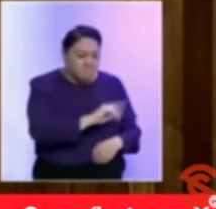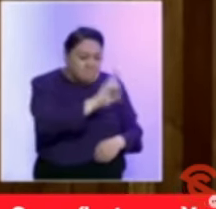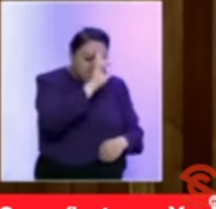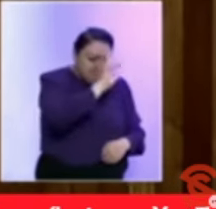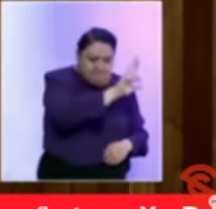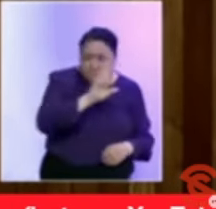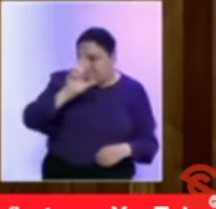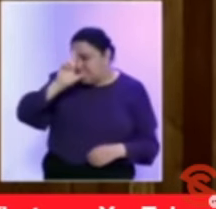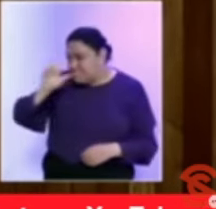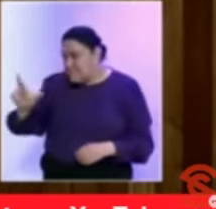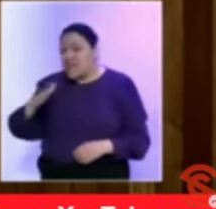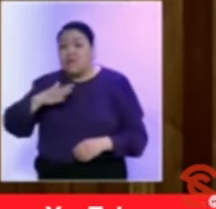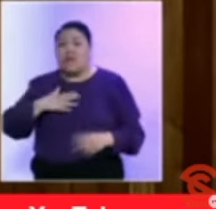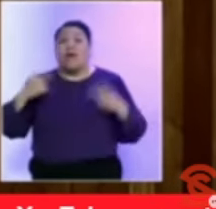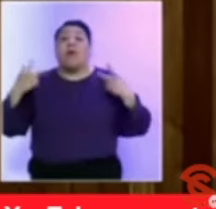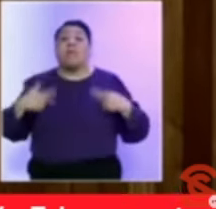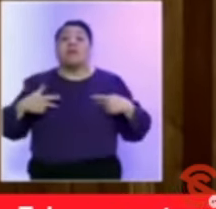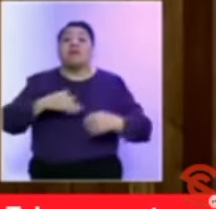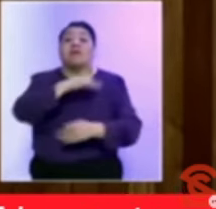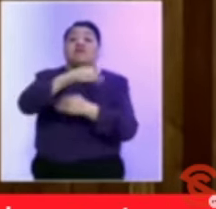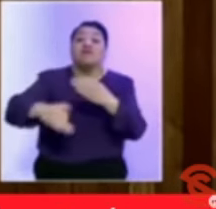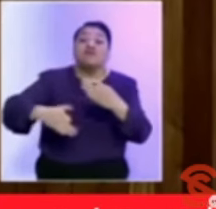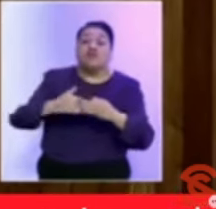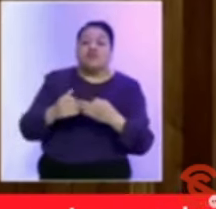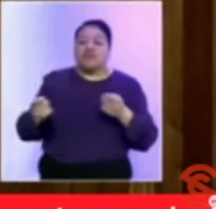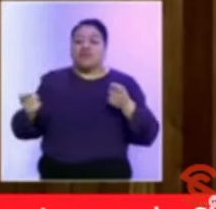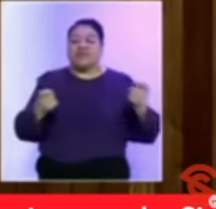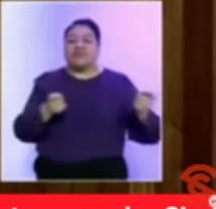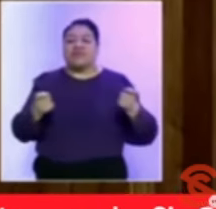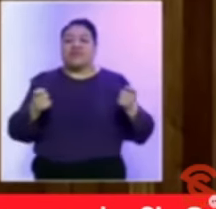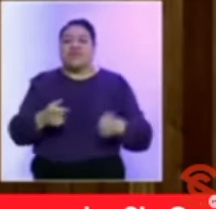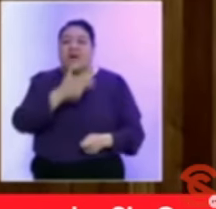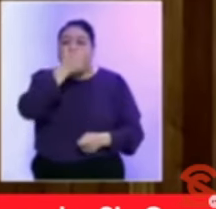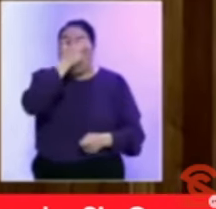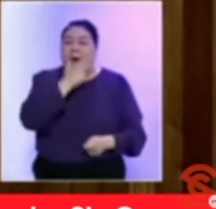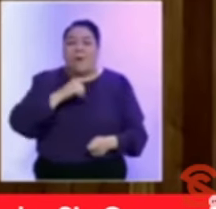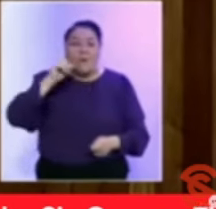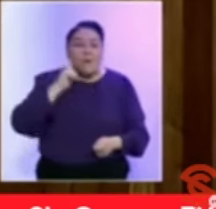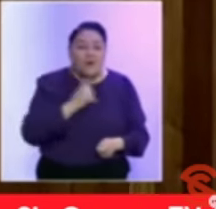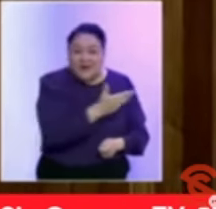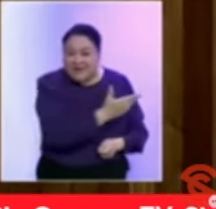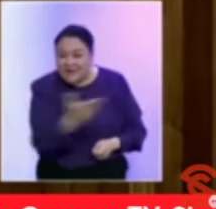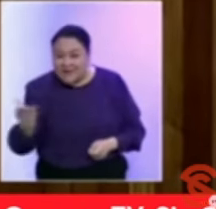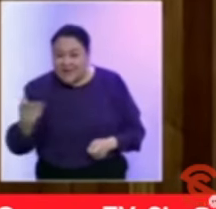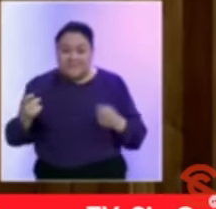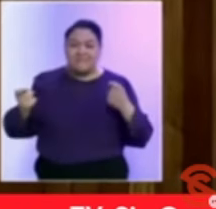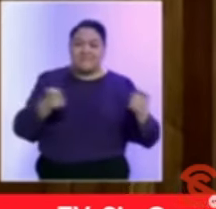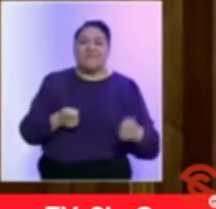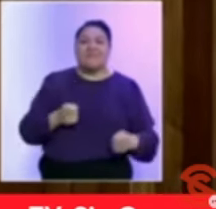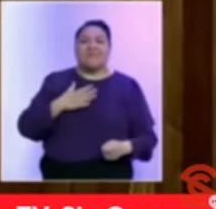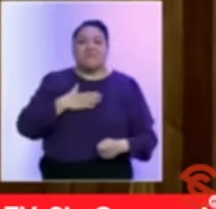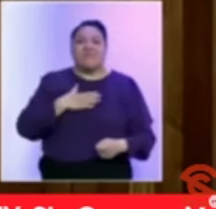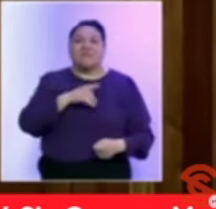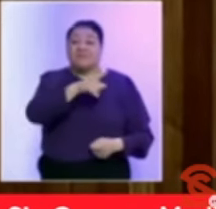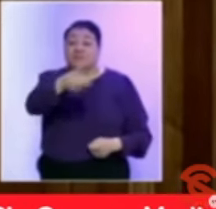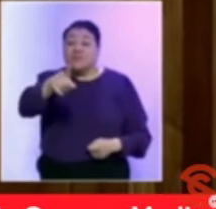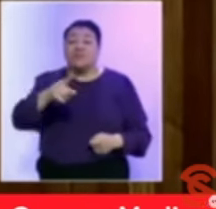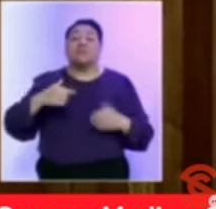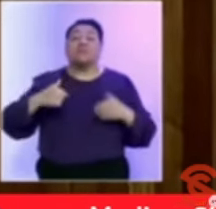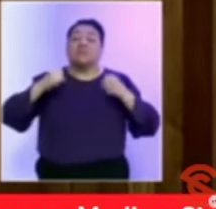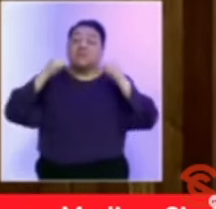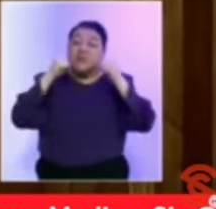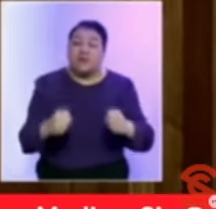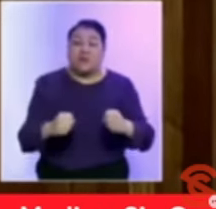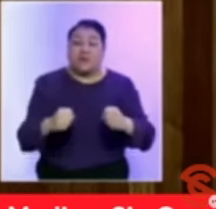gobernaré para todos y para todas las mexicanas y mexicanos y tengan la certeza que nos